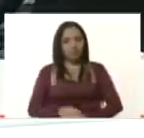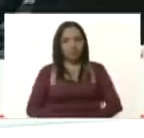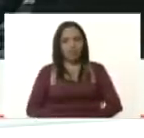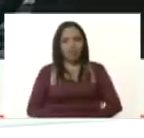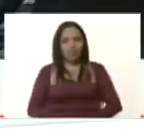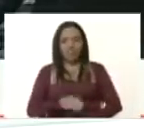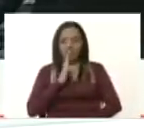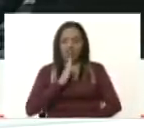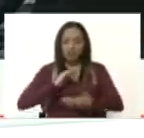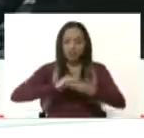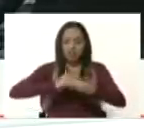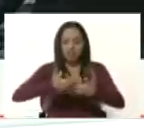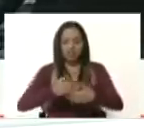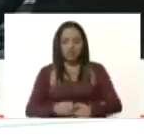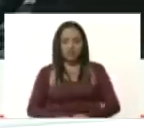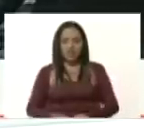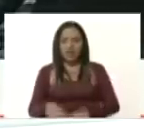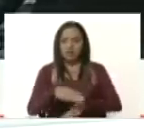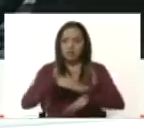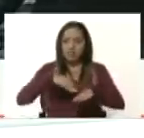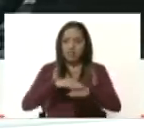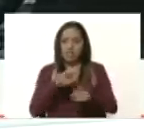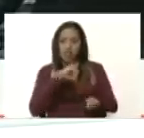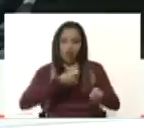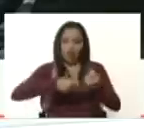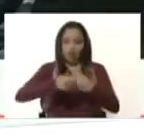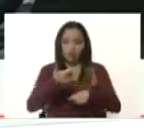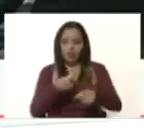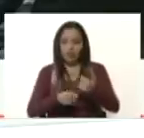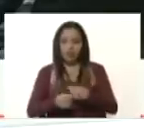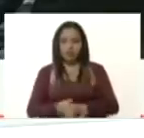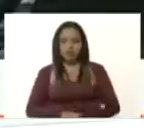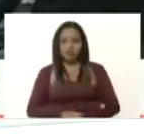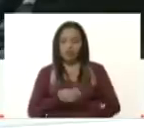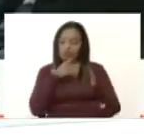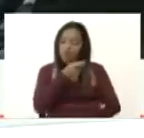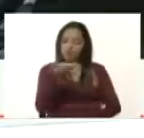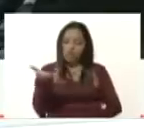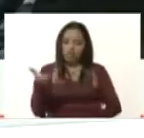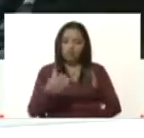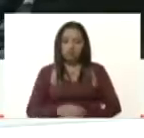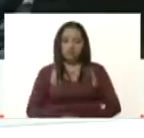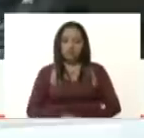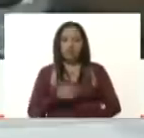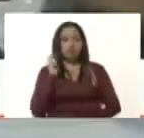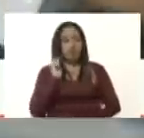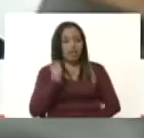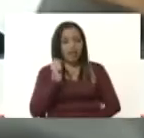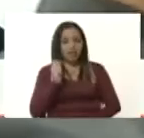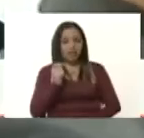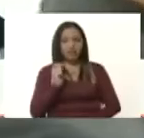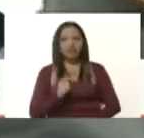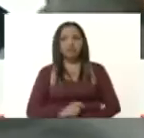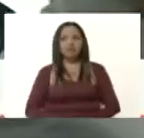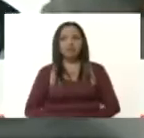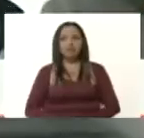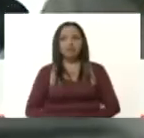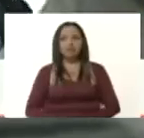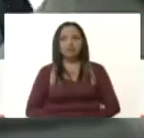Tesoro, la ministra de Comercio, compañera, le toca a usted esta tarea.